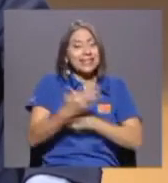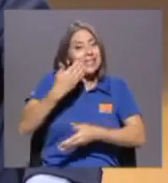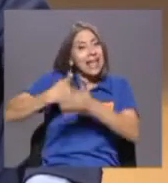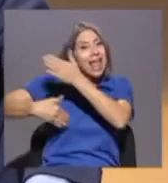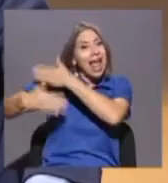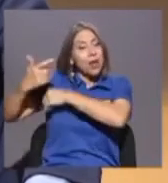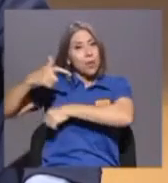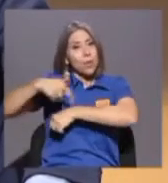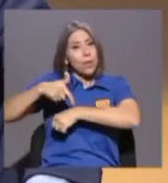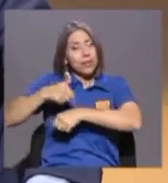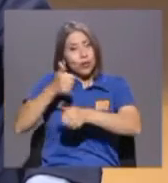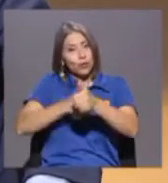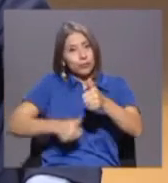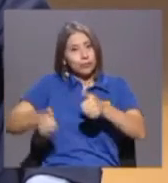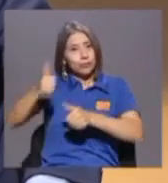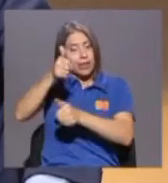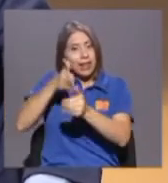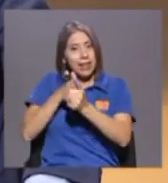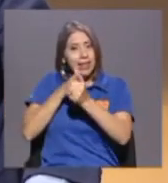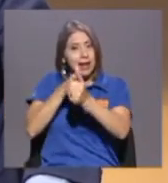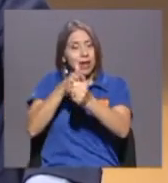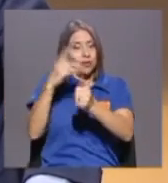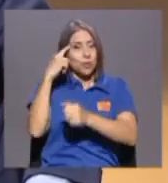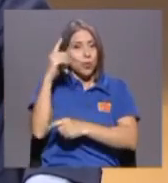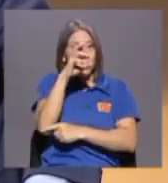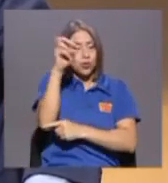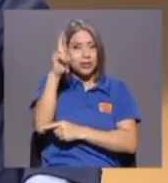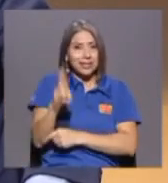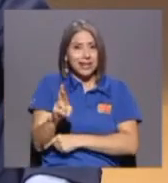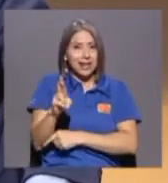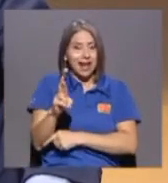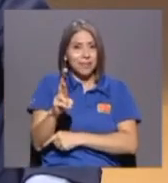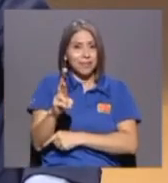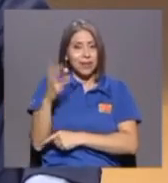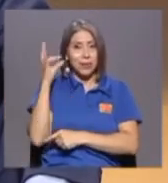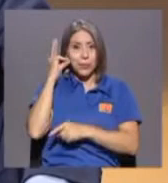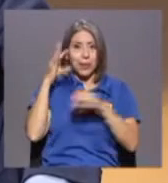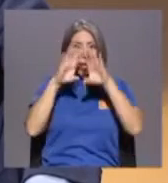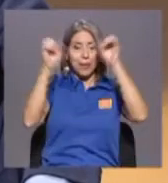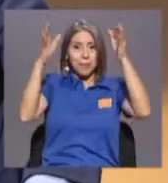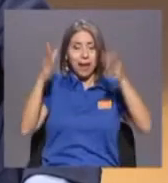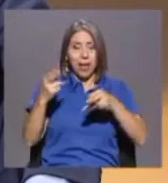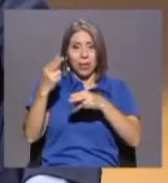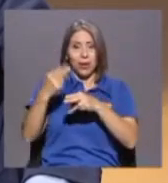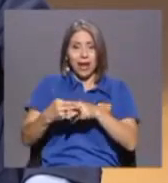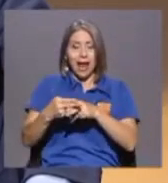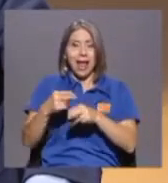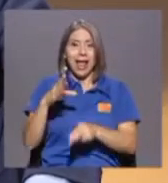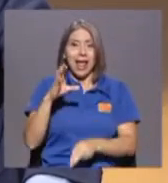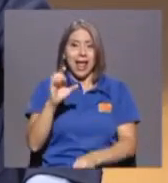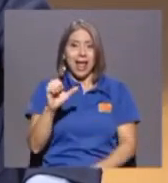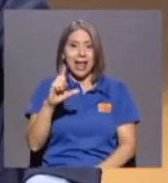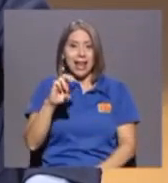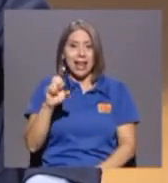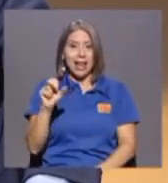Rica, por la embajadora Ellen White, que tuvo un papel